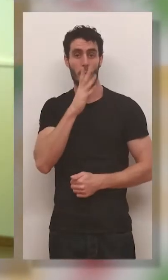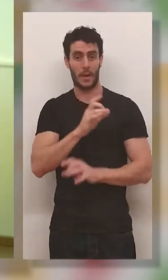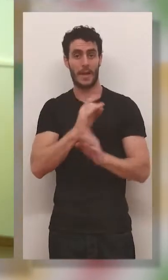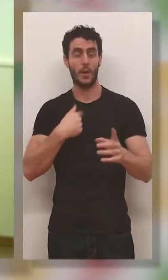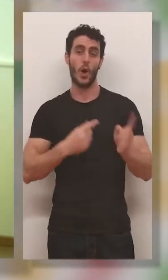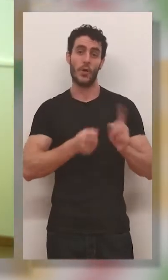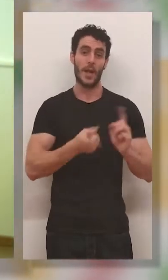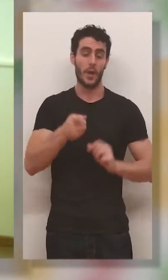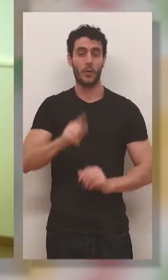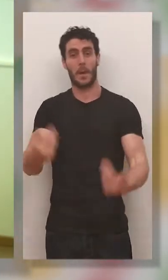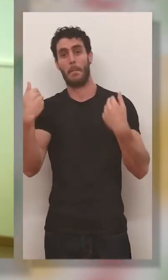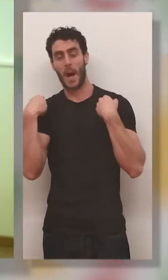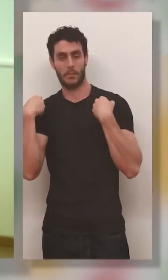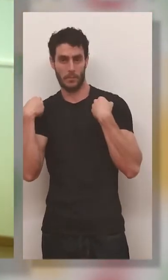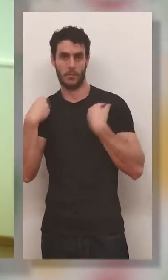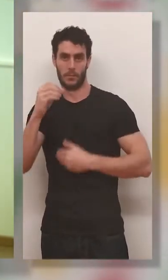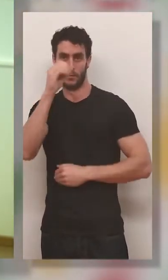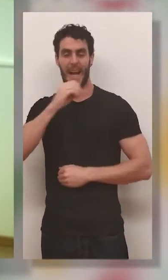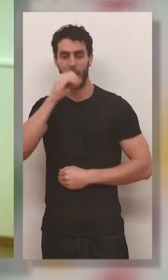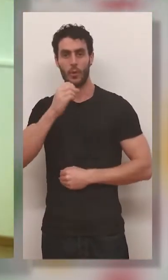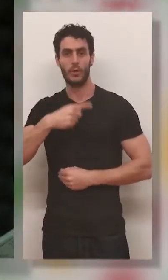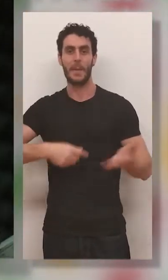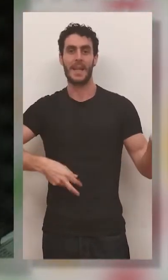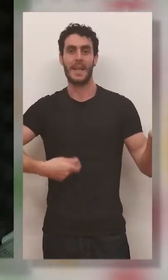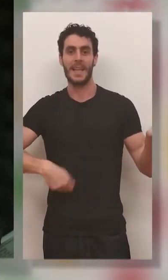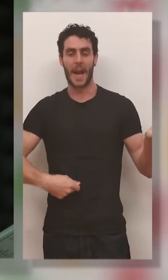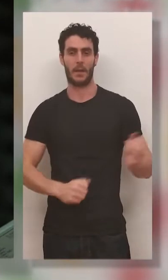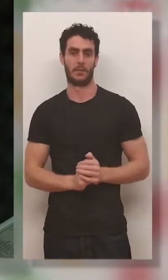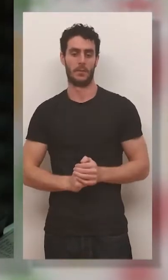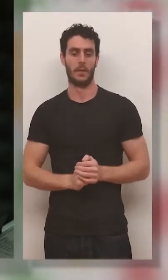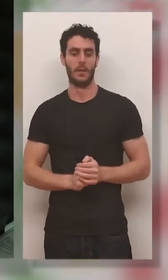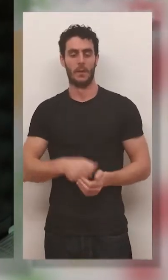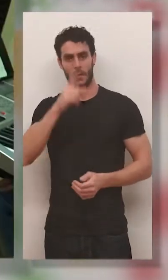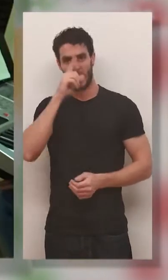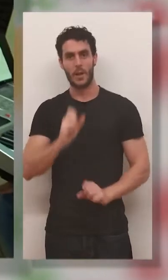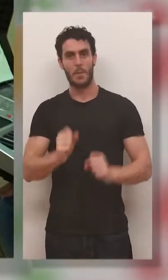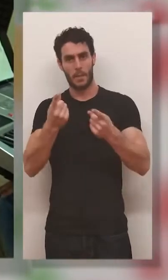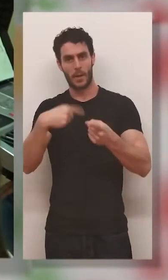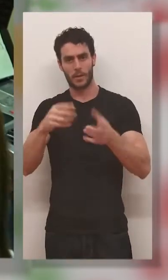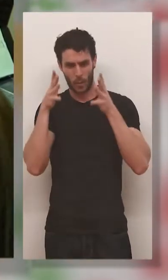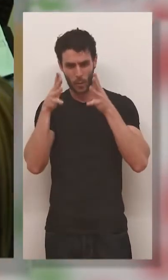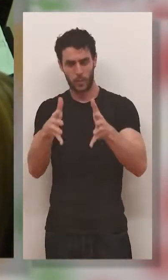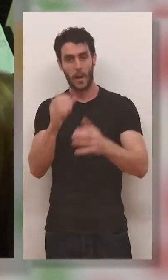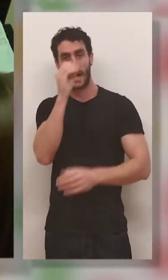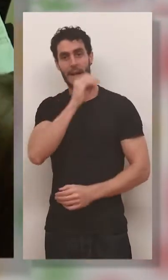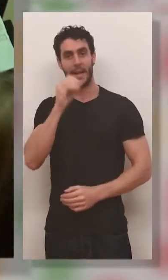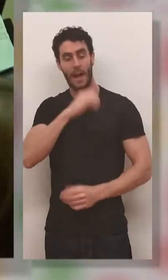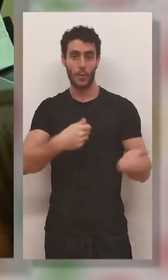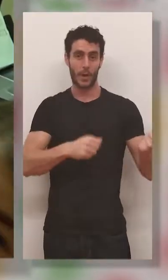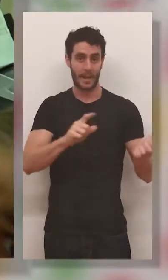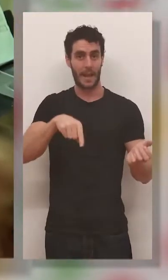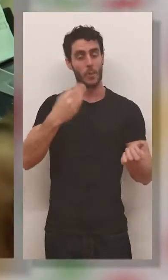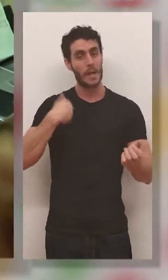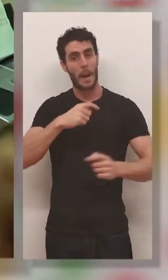dirección, llevo también las clases de canto y guitarra, pues el primer año nos centramos en las clases de canto y de guitarra, y luego ya